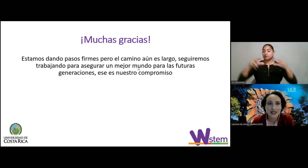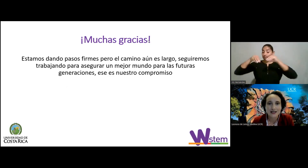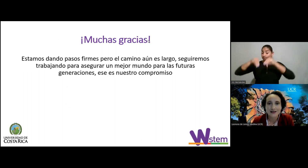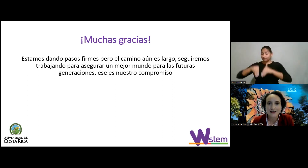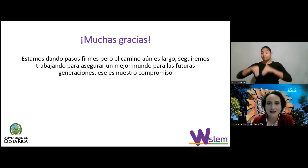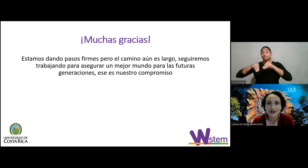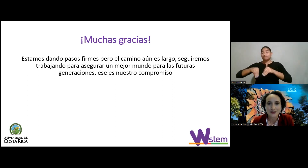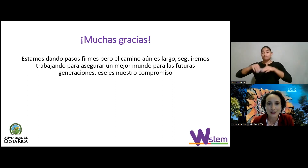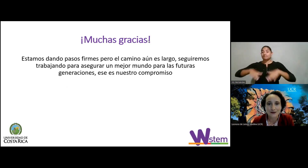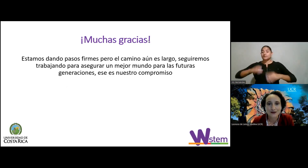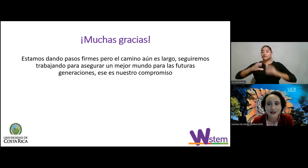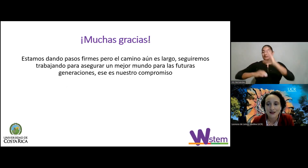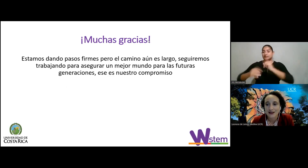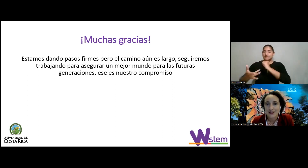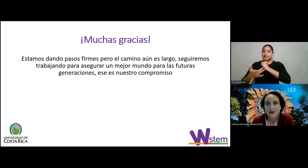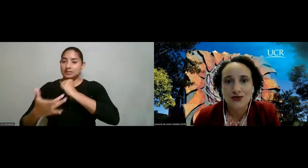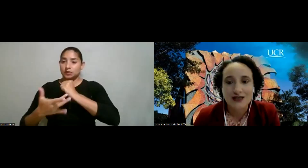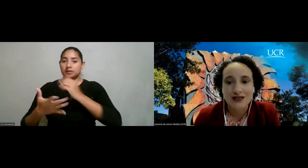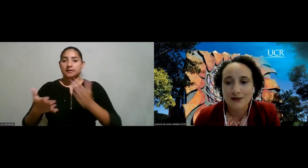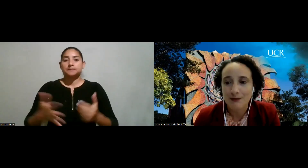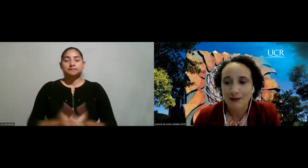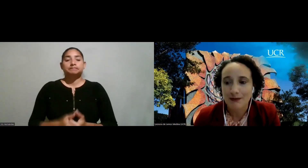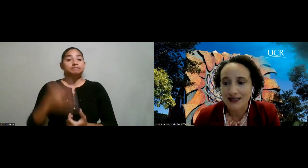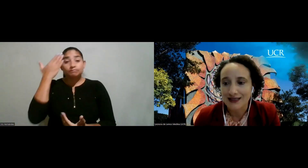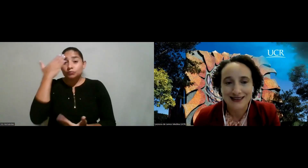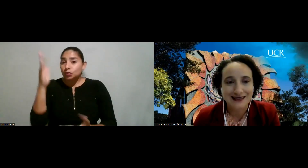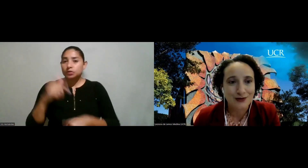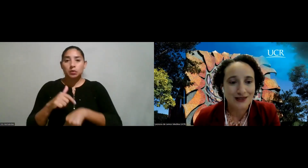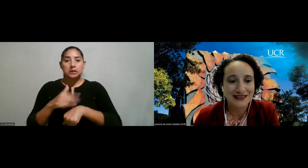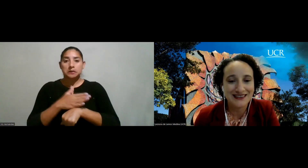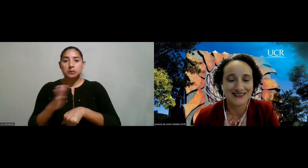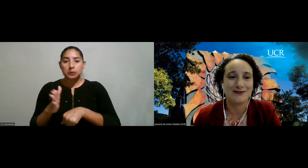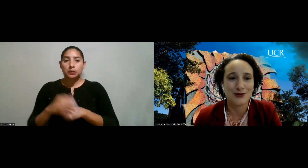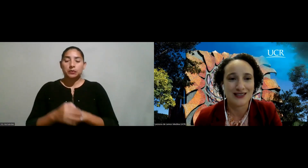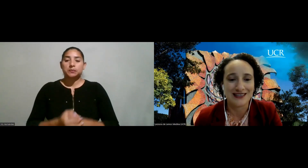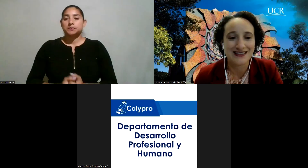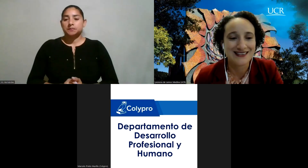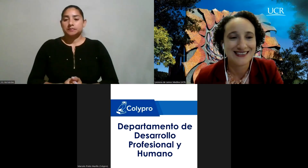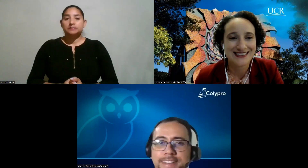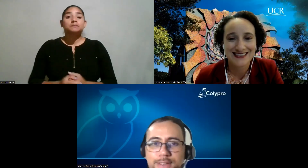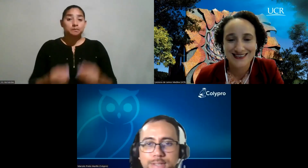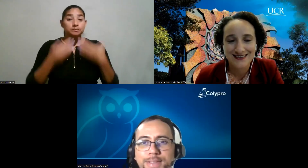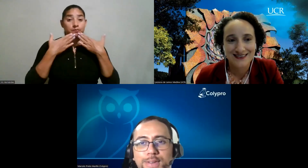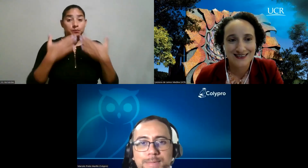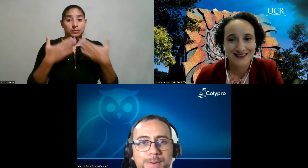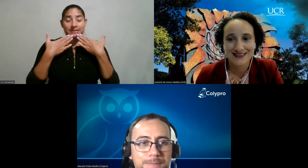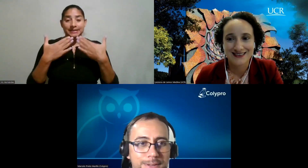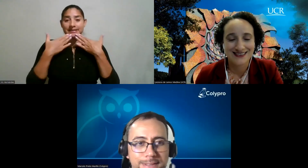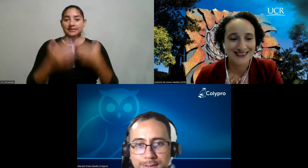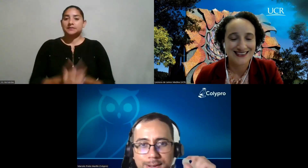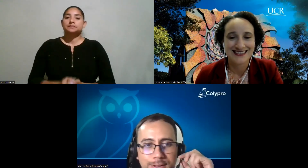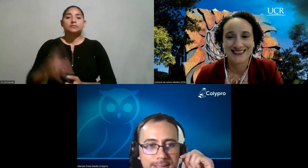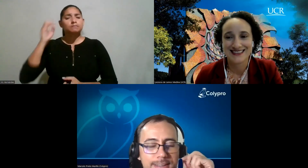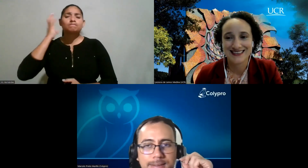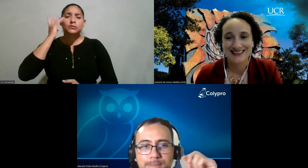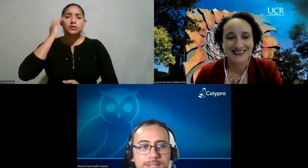ciencia y tecnología. No sé si me pasé. Casi te voy a correr. Muchas gracias. No se preocupe,